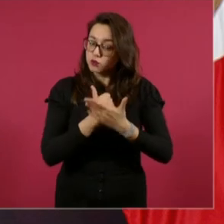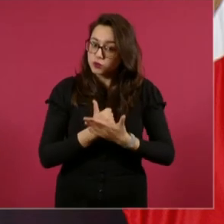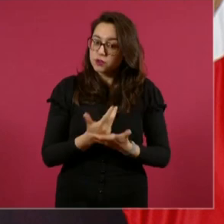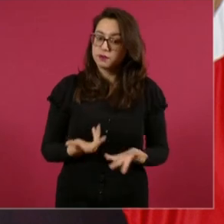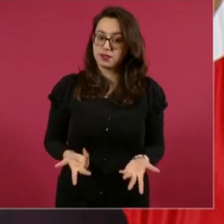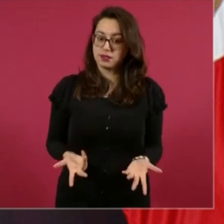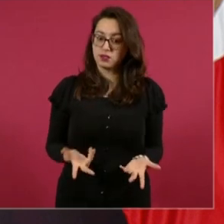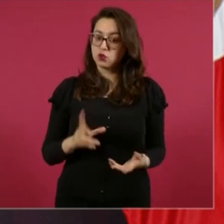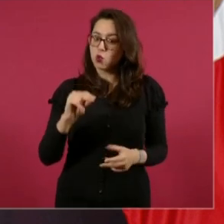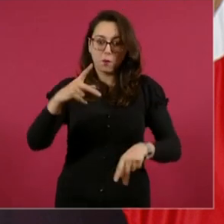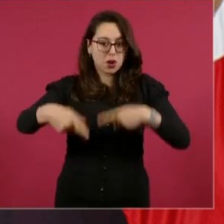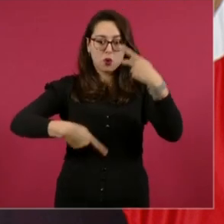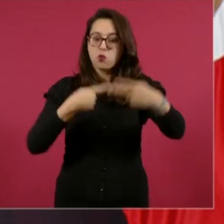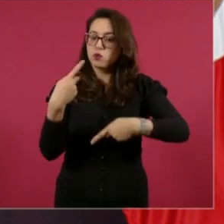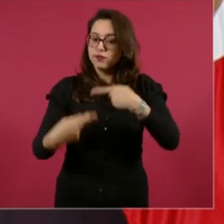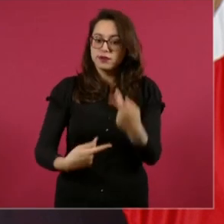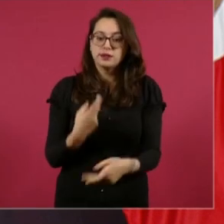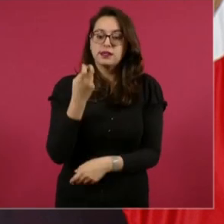Pero